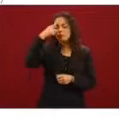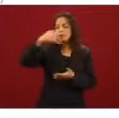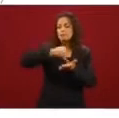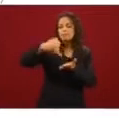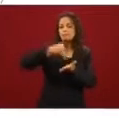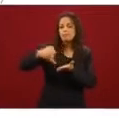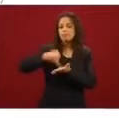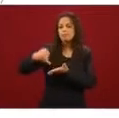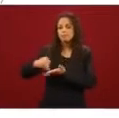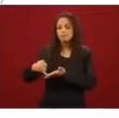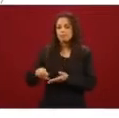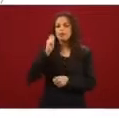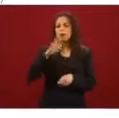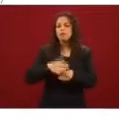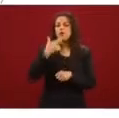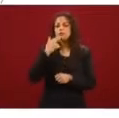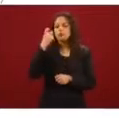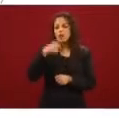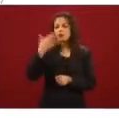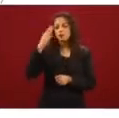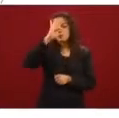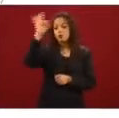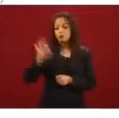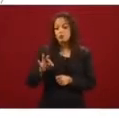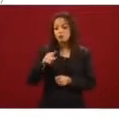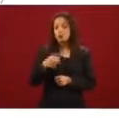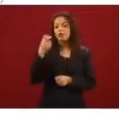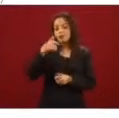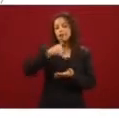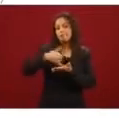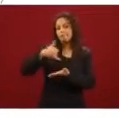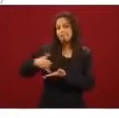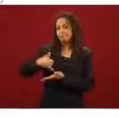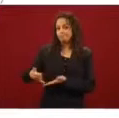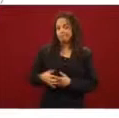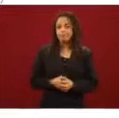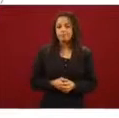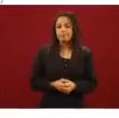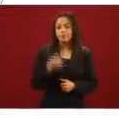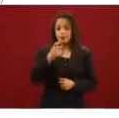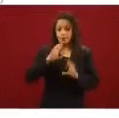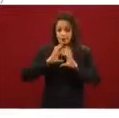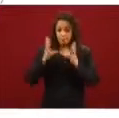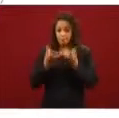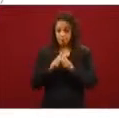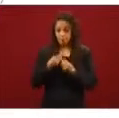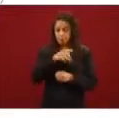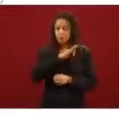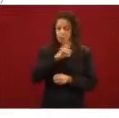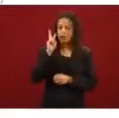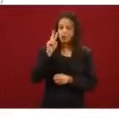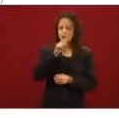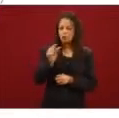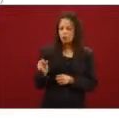agua en la zona es la agricultura con un 50% de eficiencia. De ese total, esa barra muy chiquita es lo que